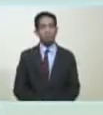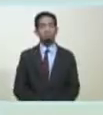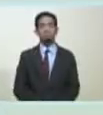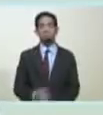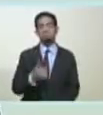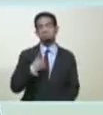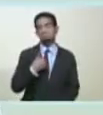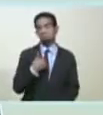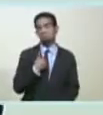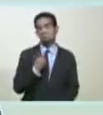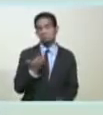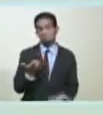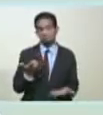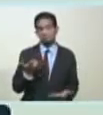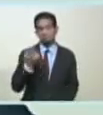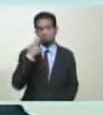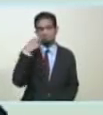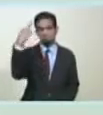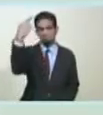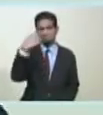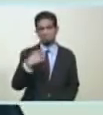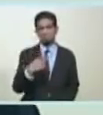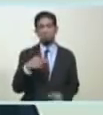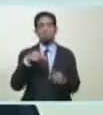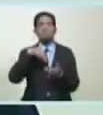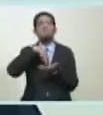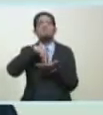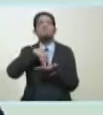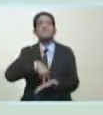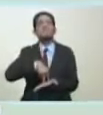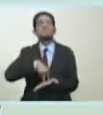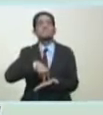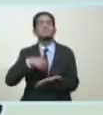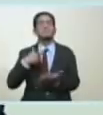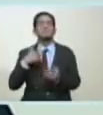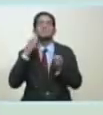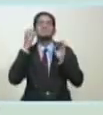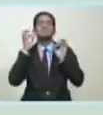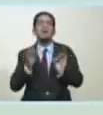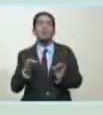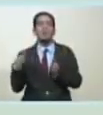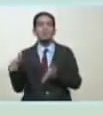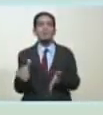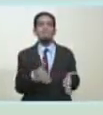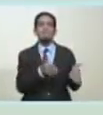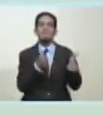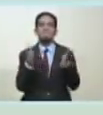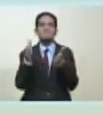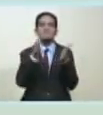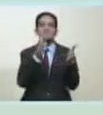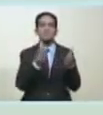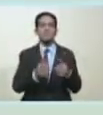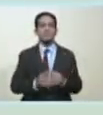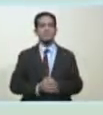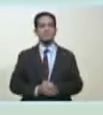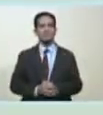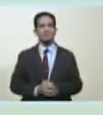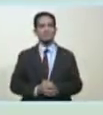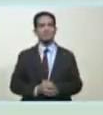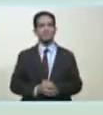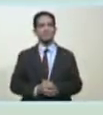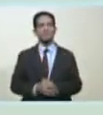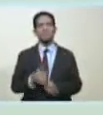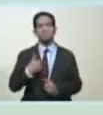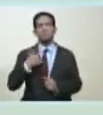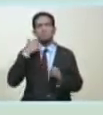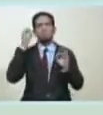estoy, de pie, seguro del camino de mi patria, de nuestra patria.